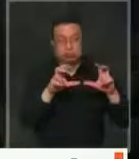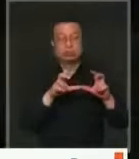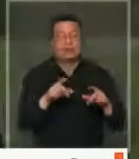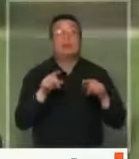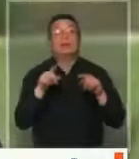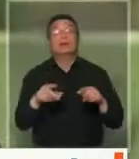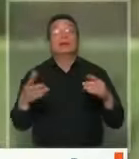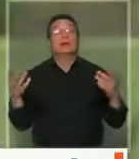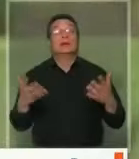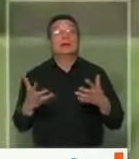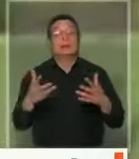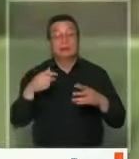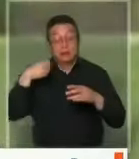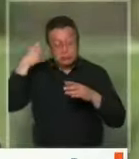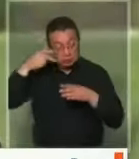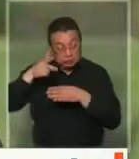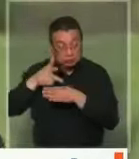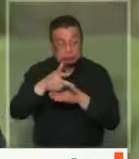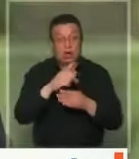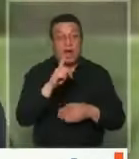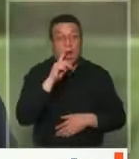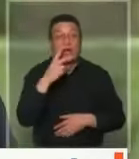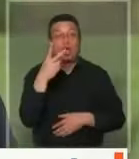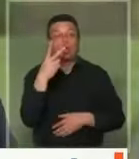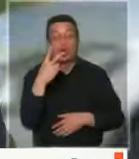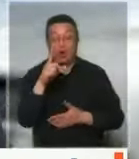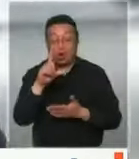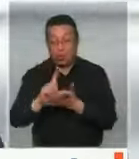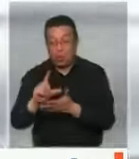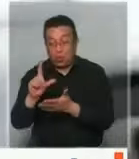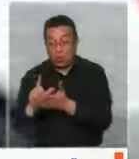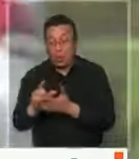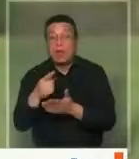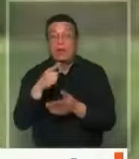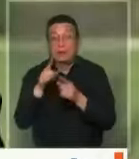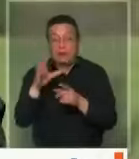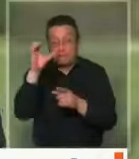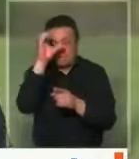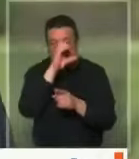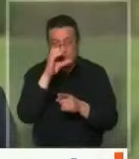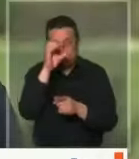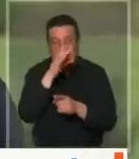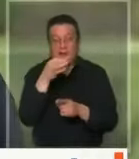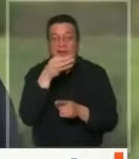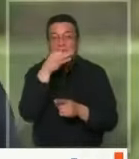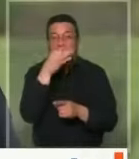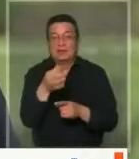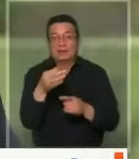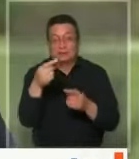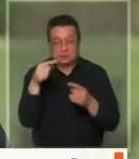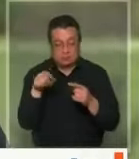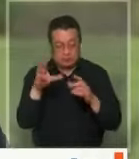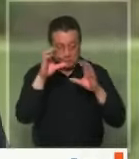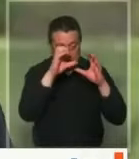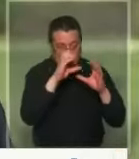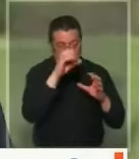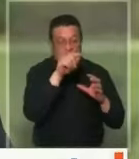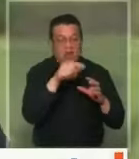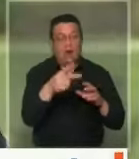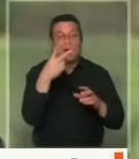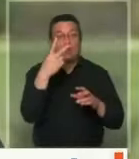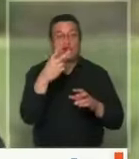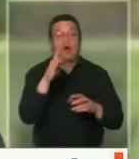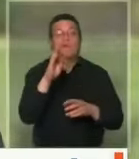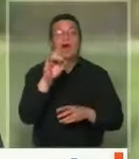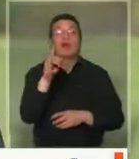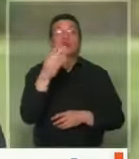fue de que habían 2 lugares de interés donde buscar según el resultado de estos drones y eran